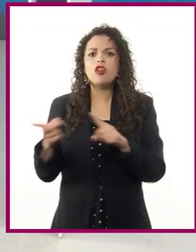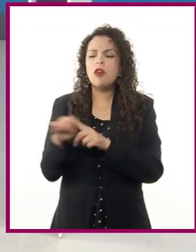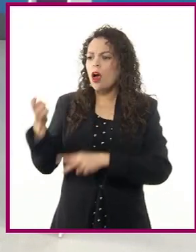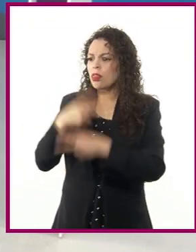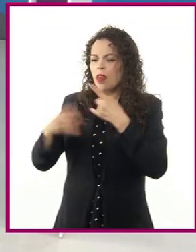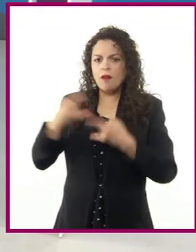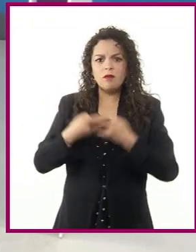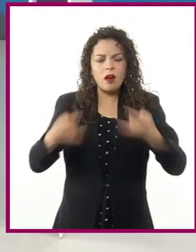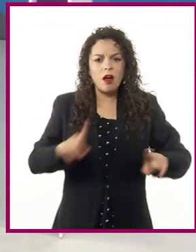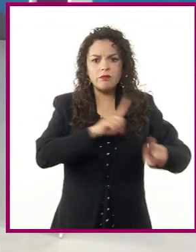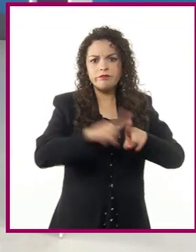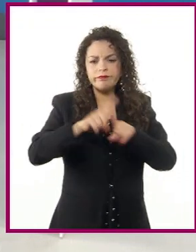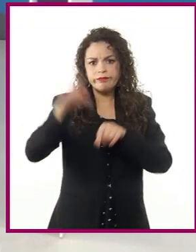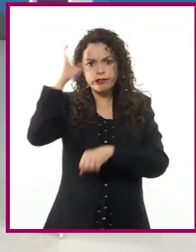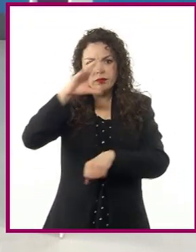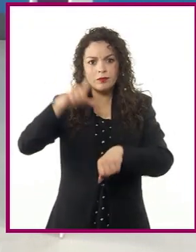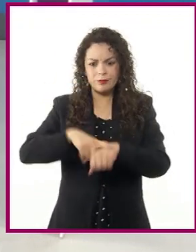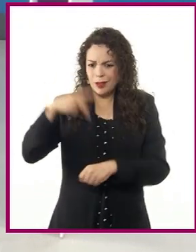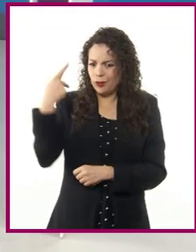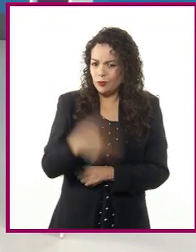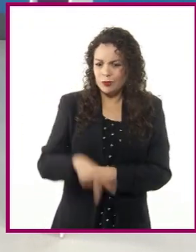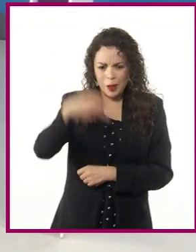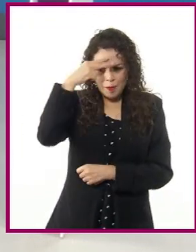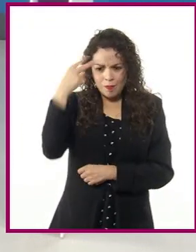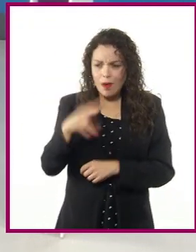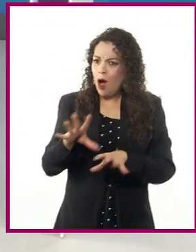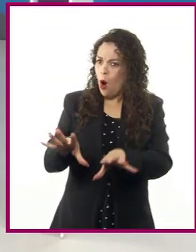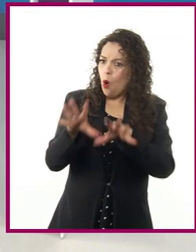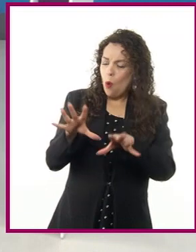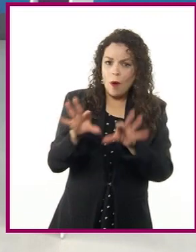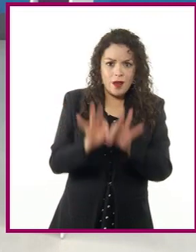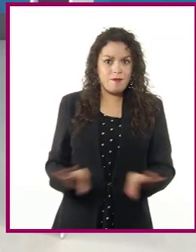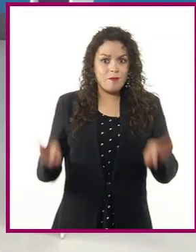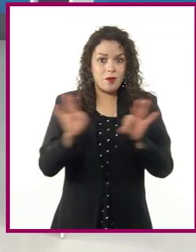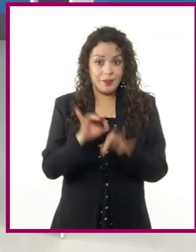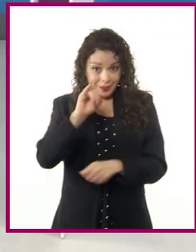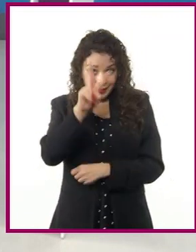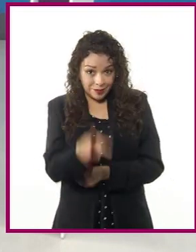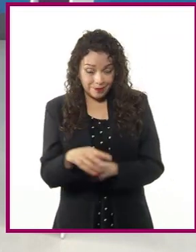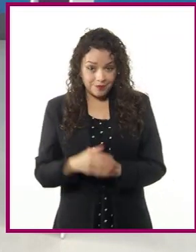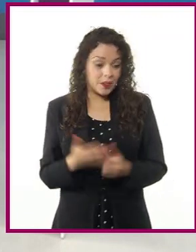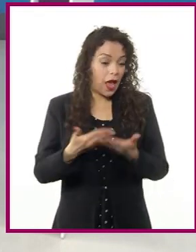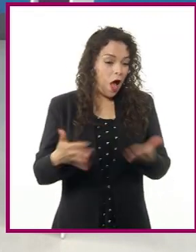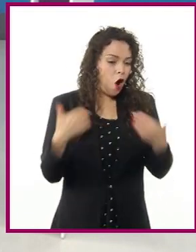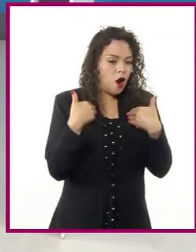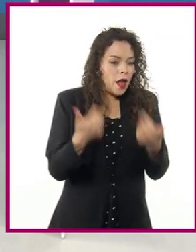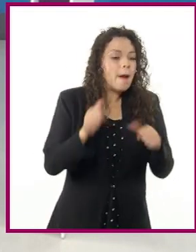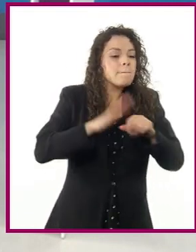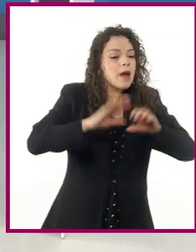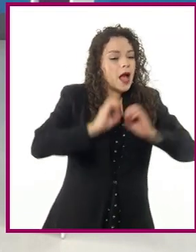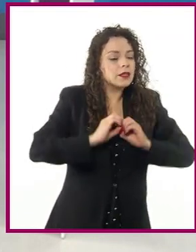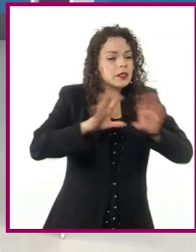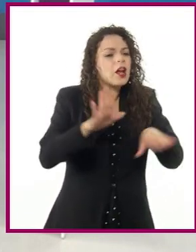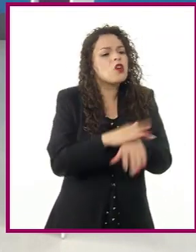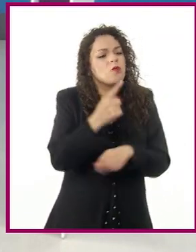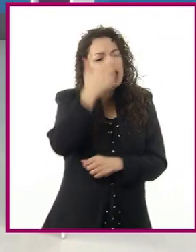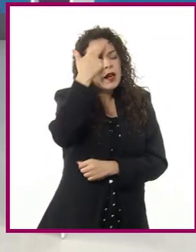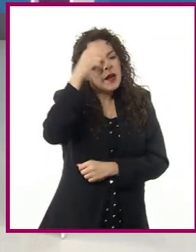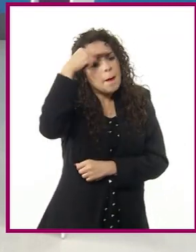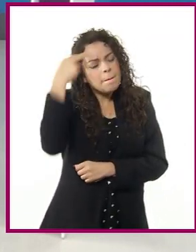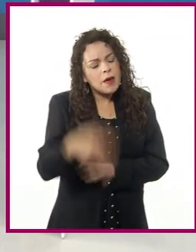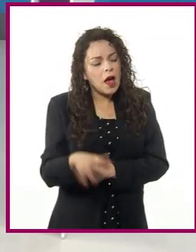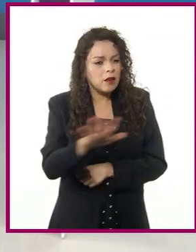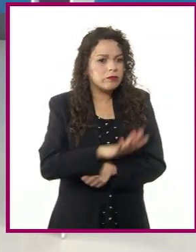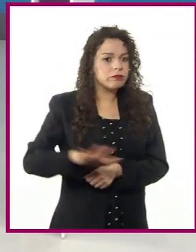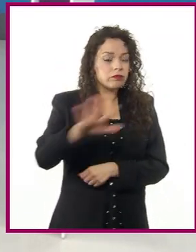diversidad cultural que caracteriza a nuestro país, ¿cierto? Ahora comprendemos con mayor claridad por qué México es una